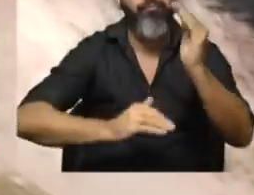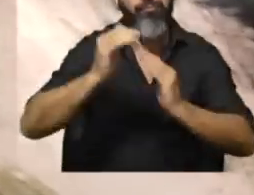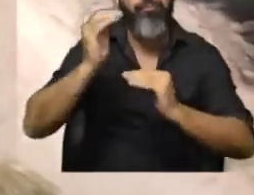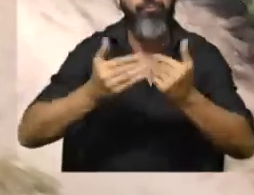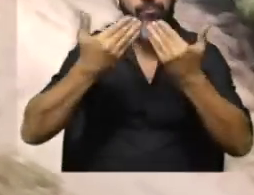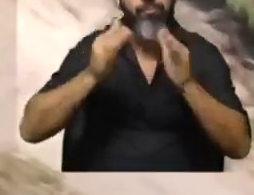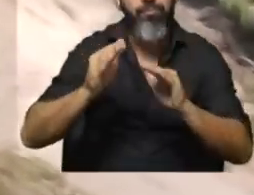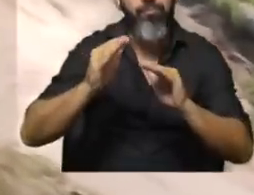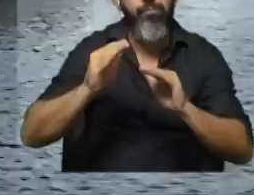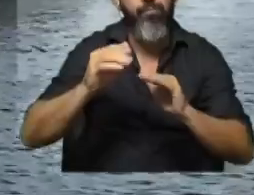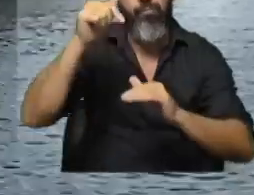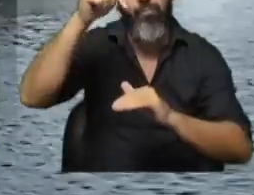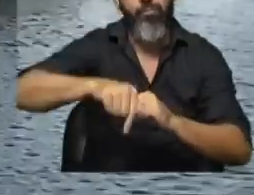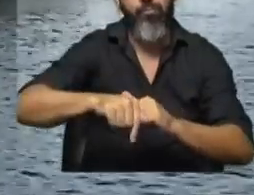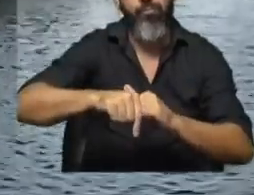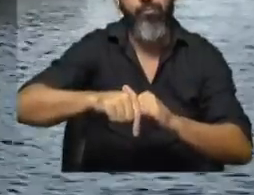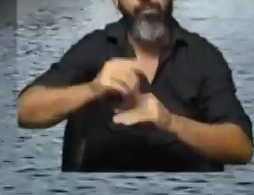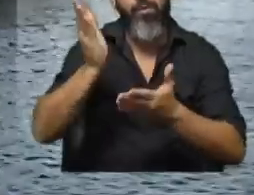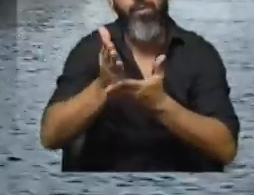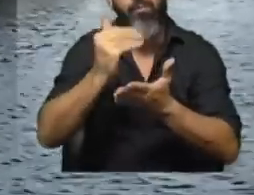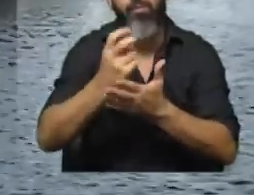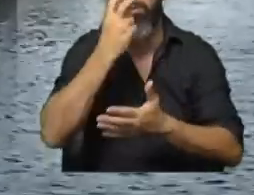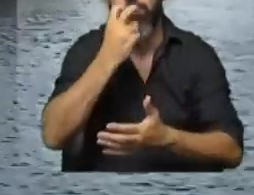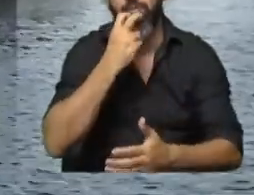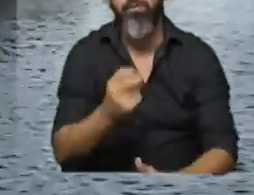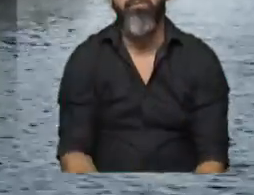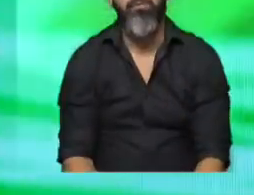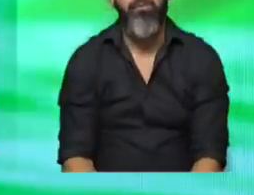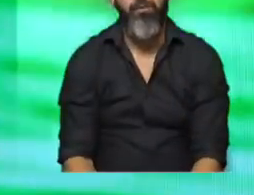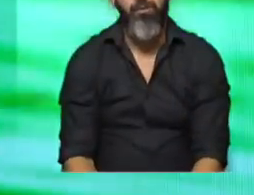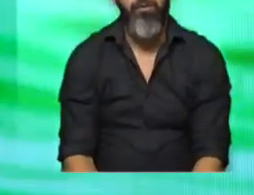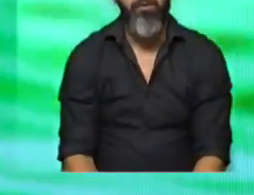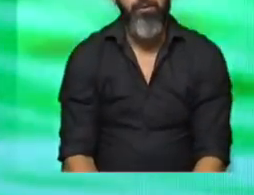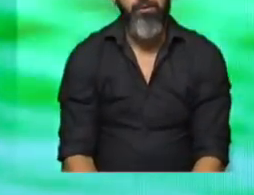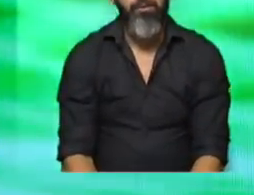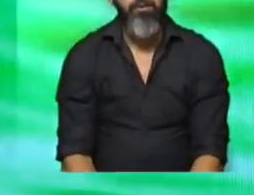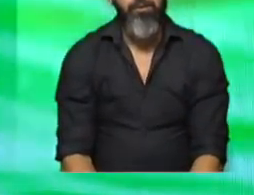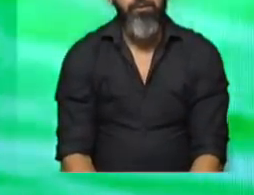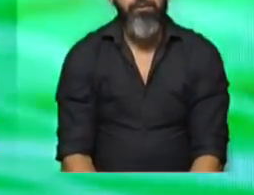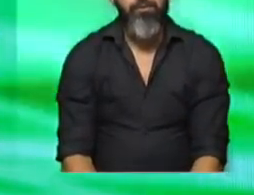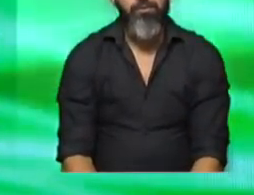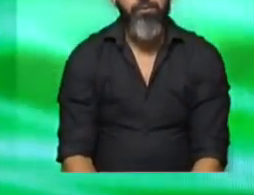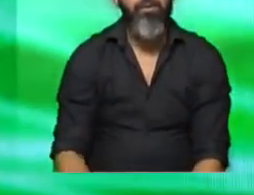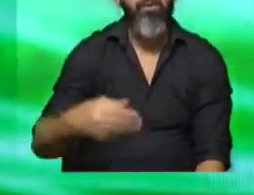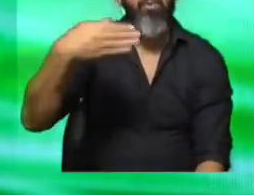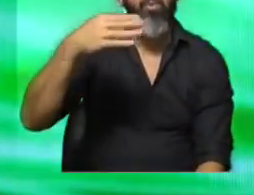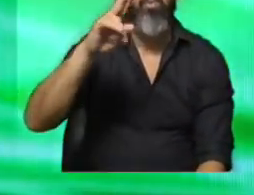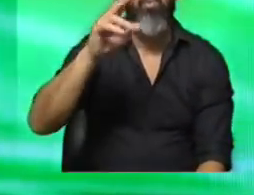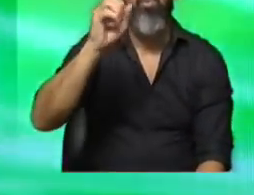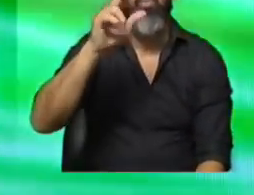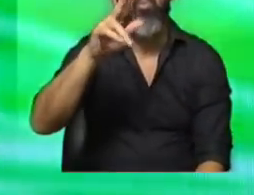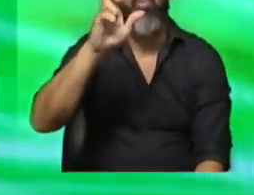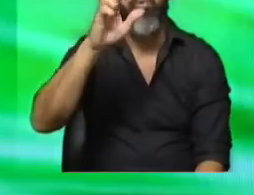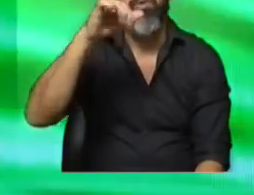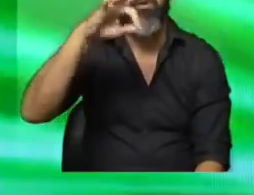se empezará a realizar hoy en el departamento de San José básicamente lo que se va a hacer es en bus dental que es poco antes la